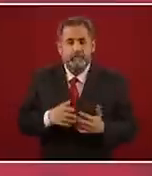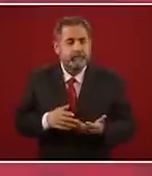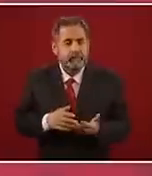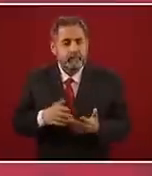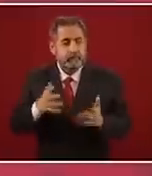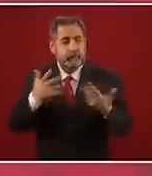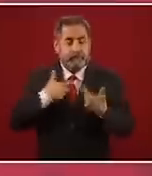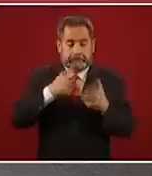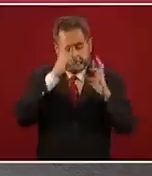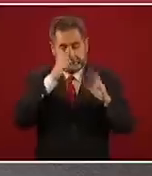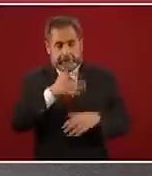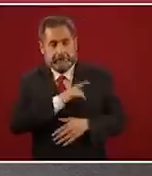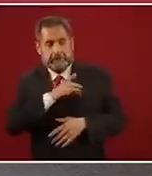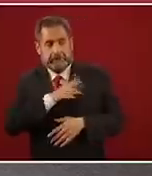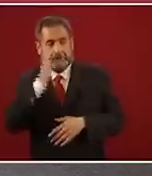temido,